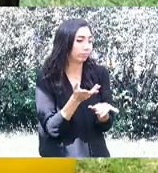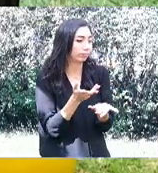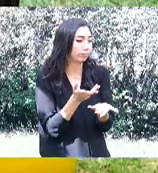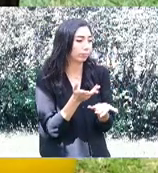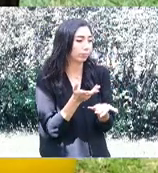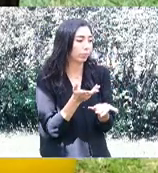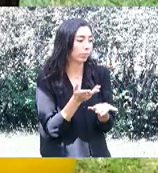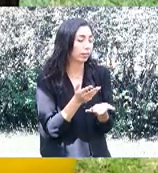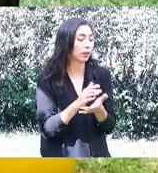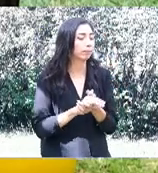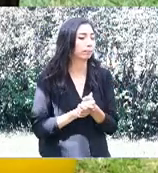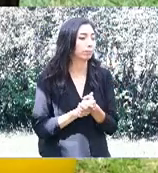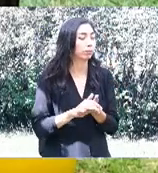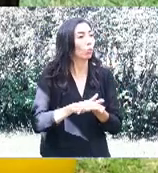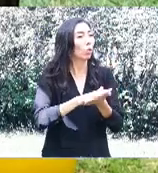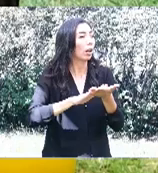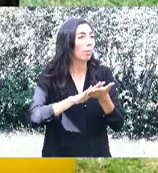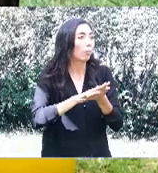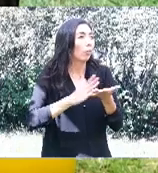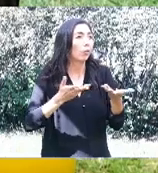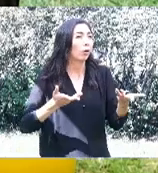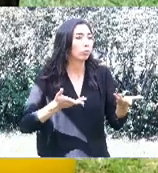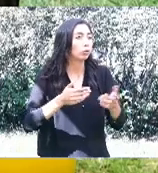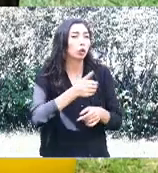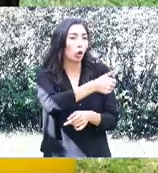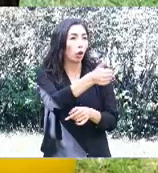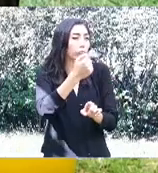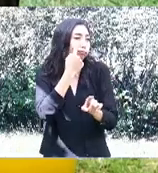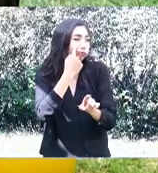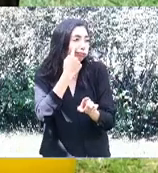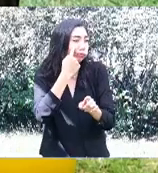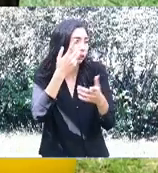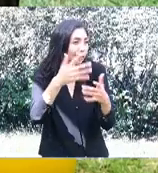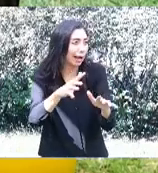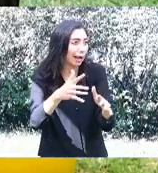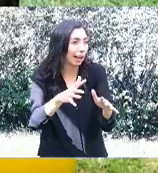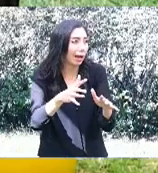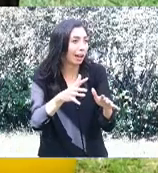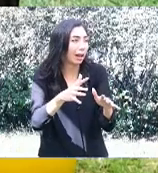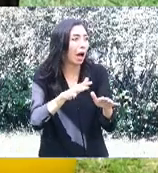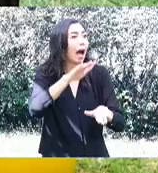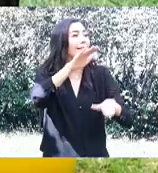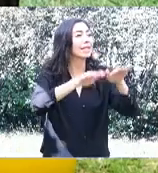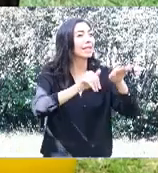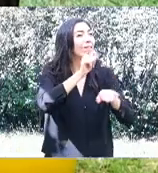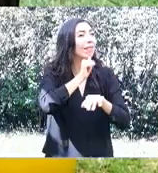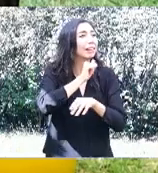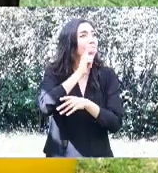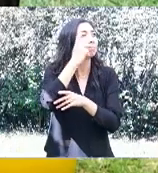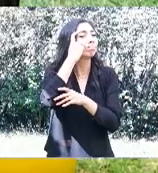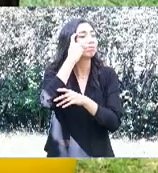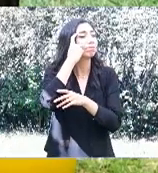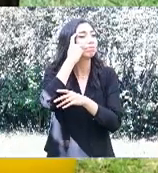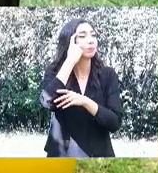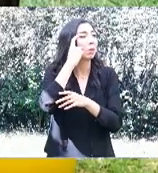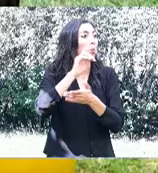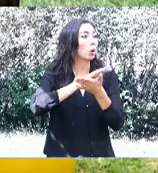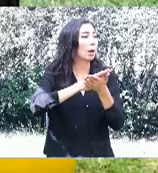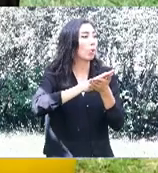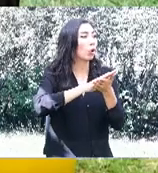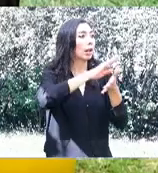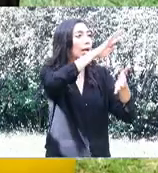como de los elementos que son super cotidianos para a todas y todos y que probablemente no tengamos conciencia tiene que ver con la astronomía son los calendarios